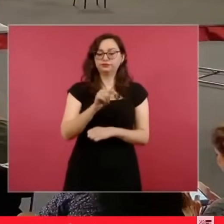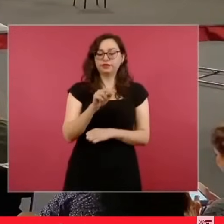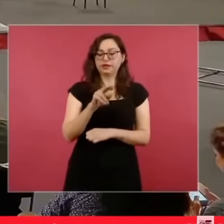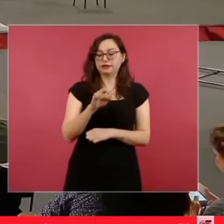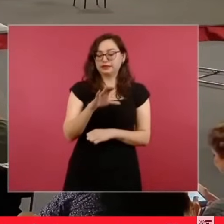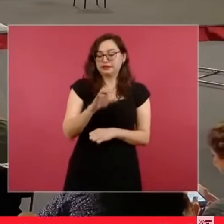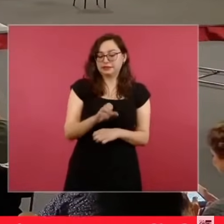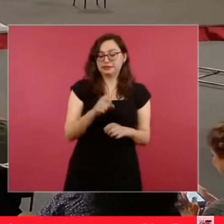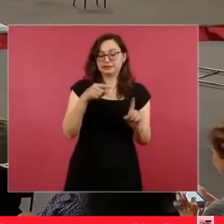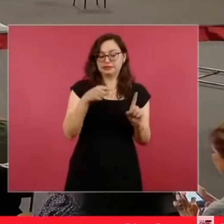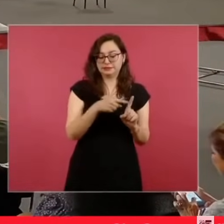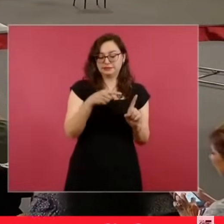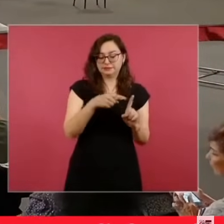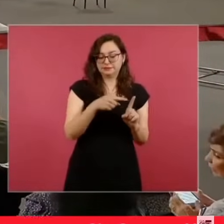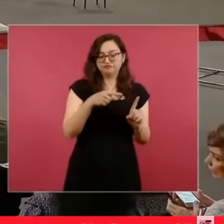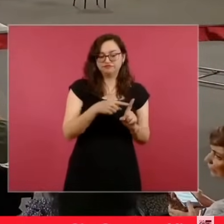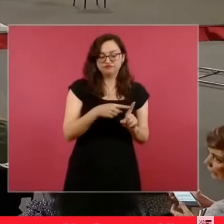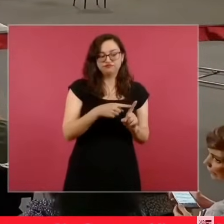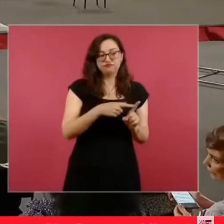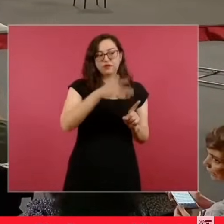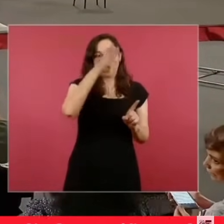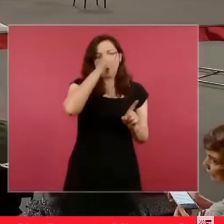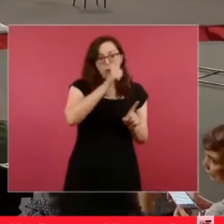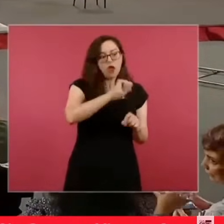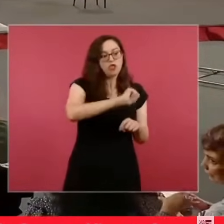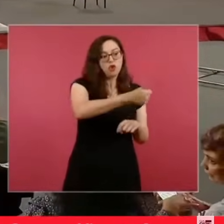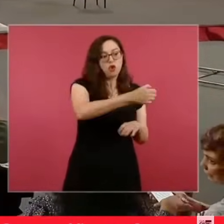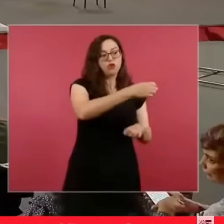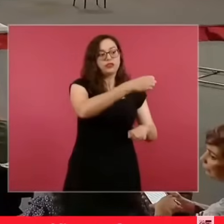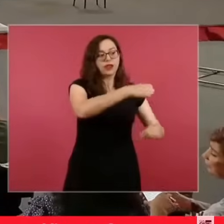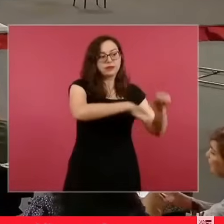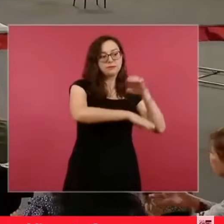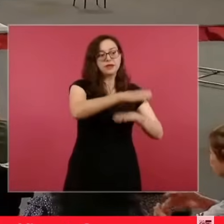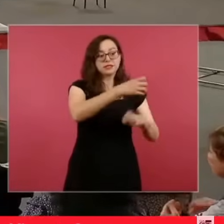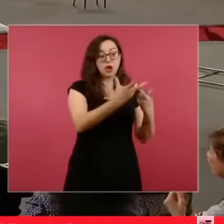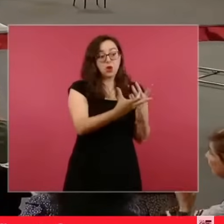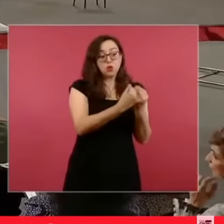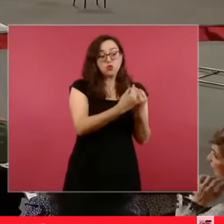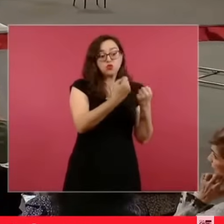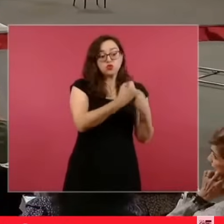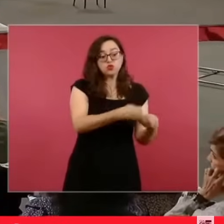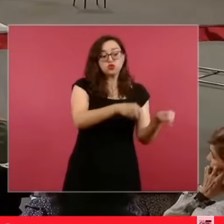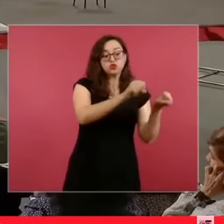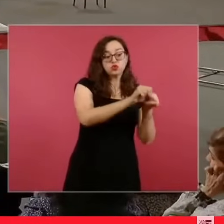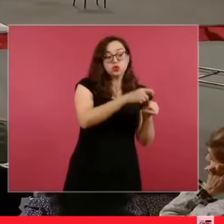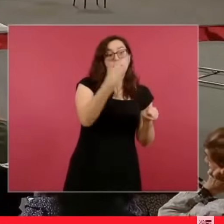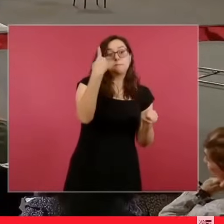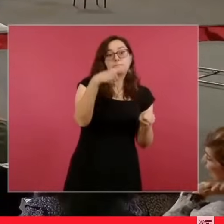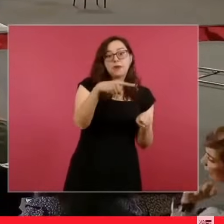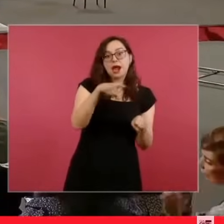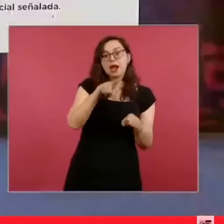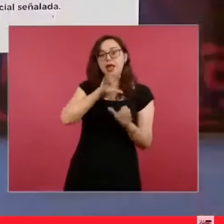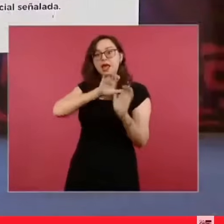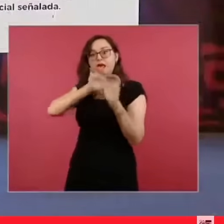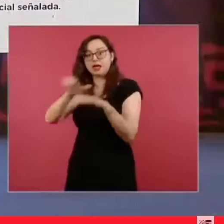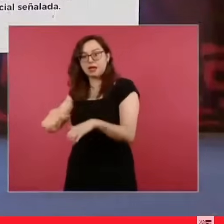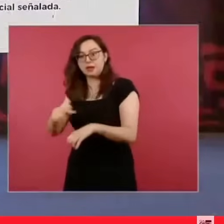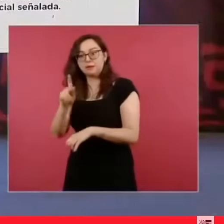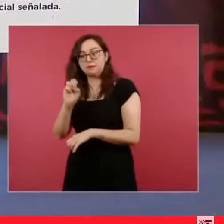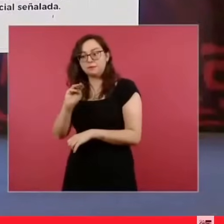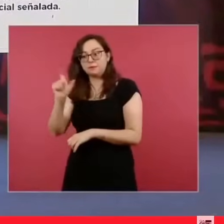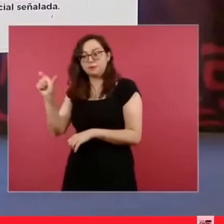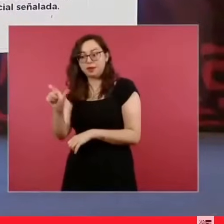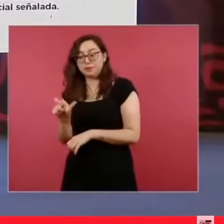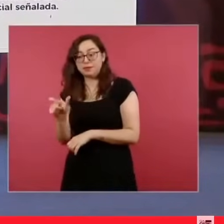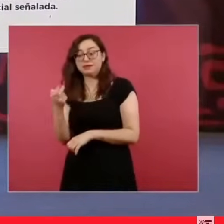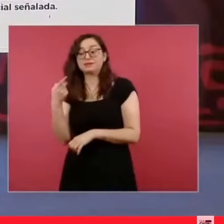Pemex para dar servicio en una plataforma, pero se pelearon en el transcurso del tiempo, se pelearon 13